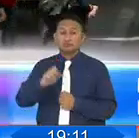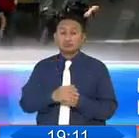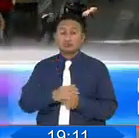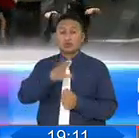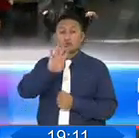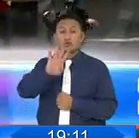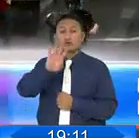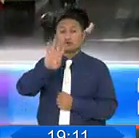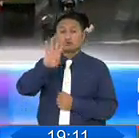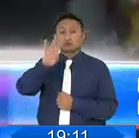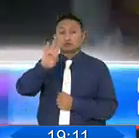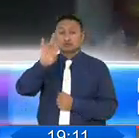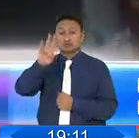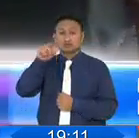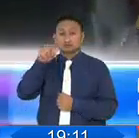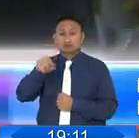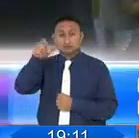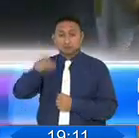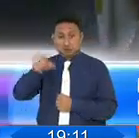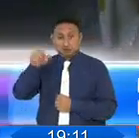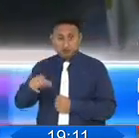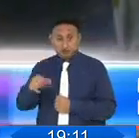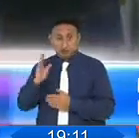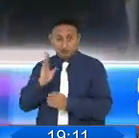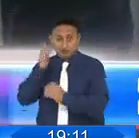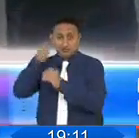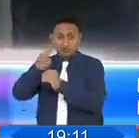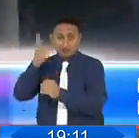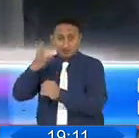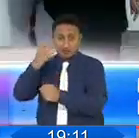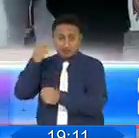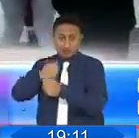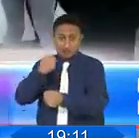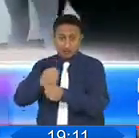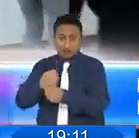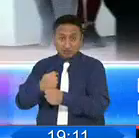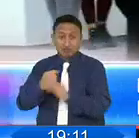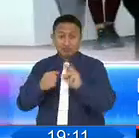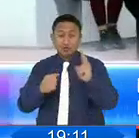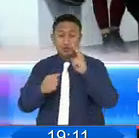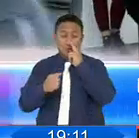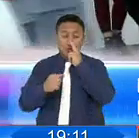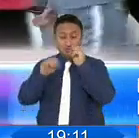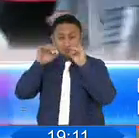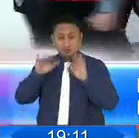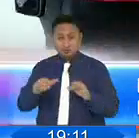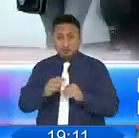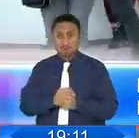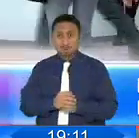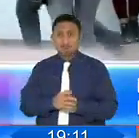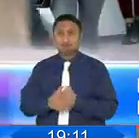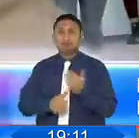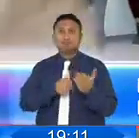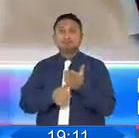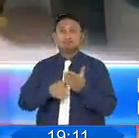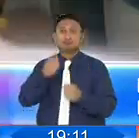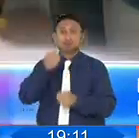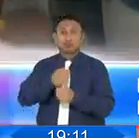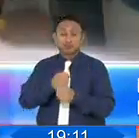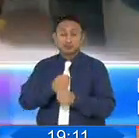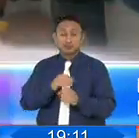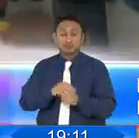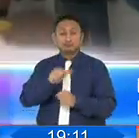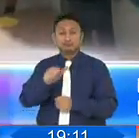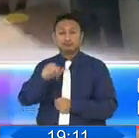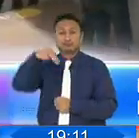477 mil personas salieron del desempleo entre junio y septiembre del 2020. Para el ministro de Trabajo, Andrés